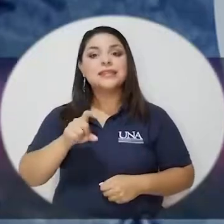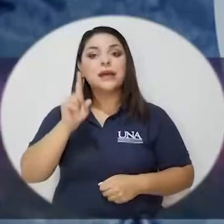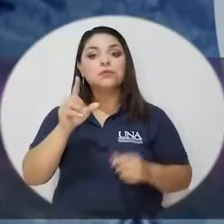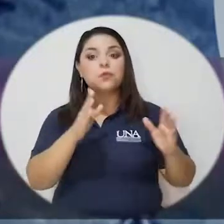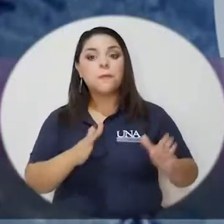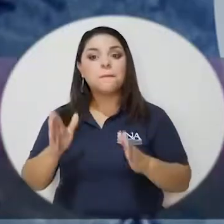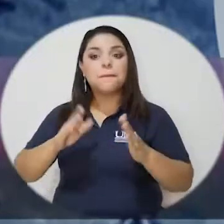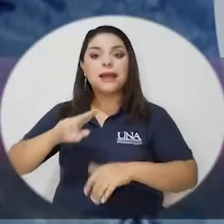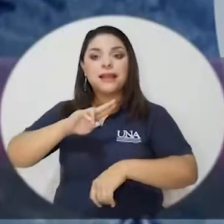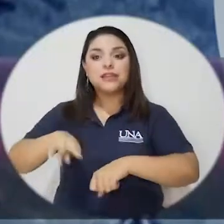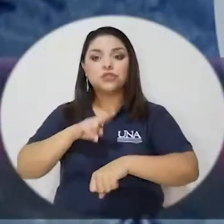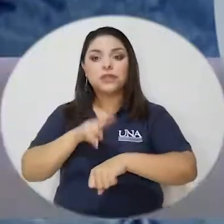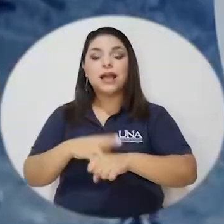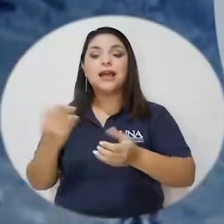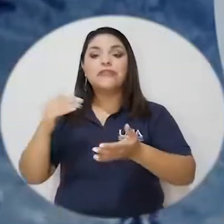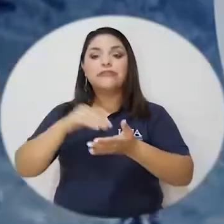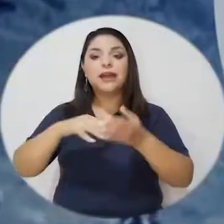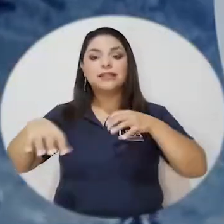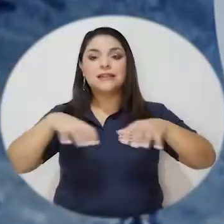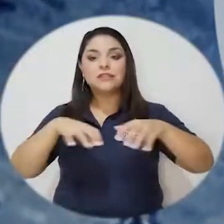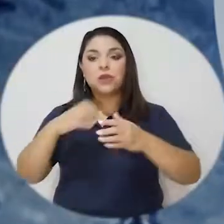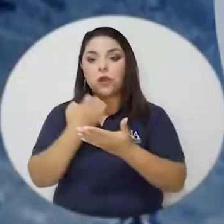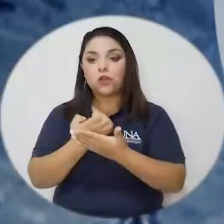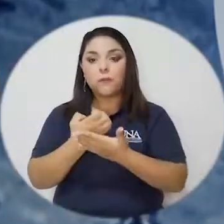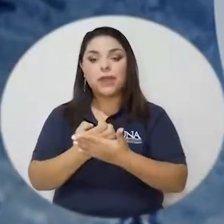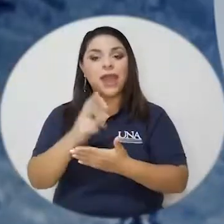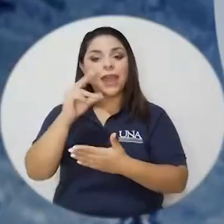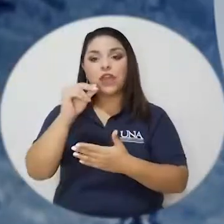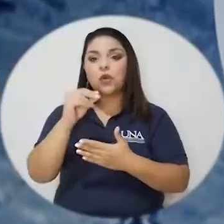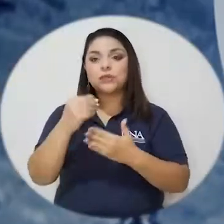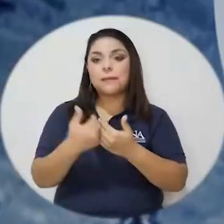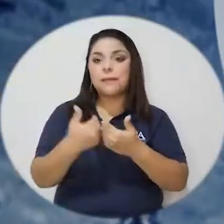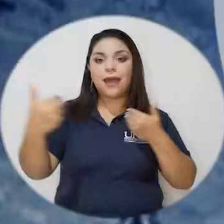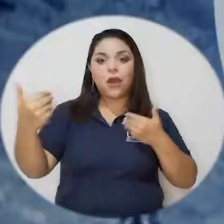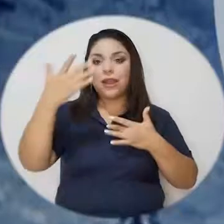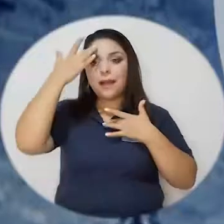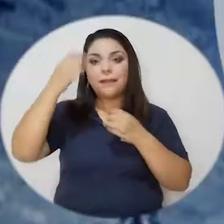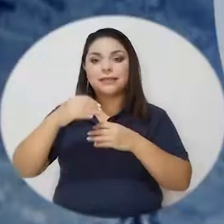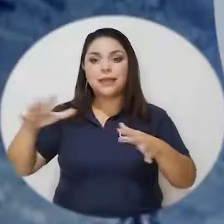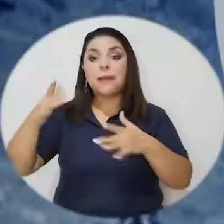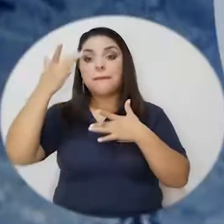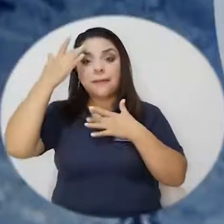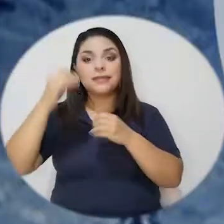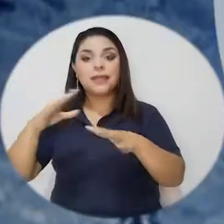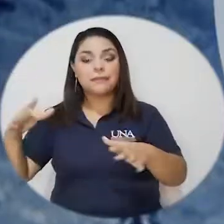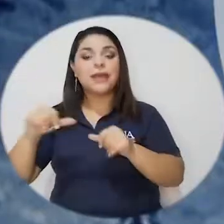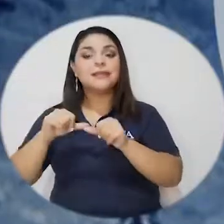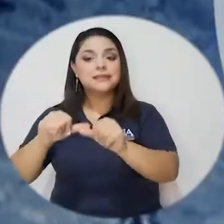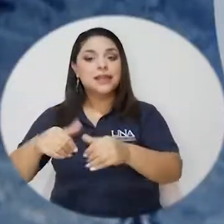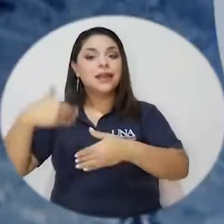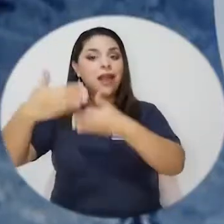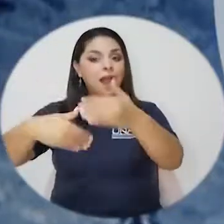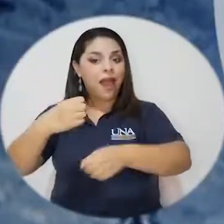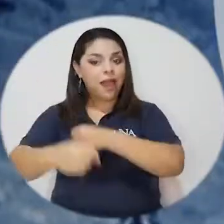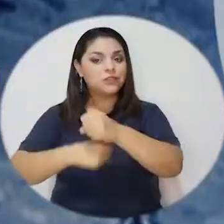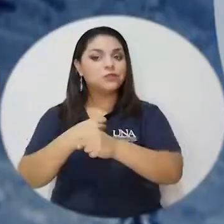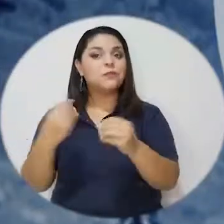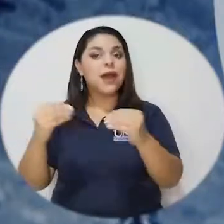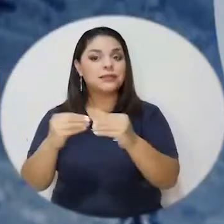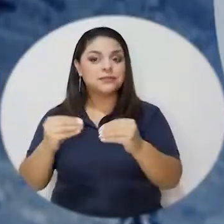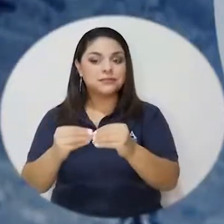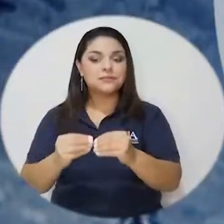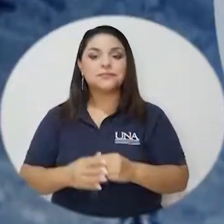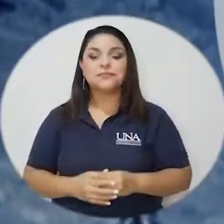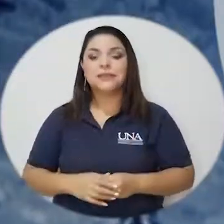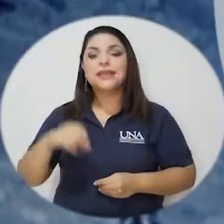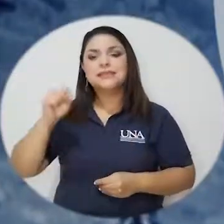plan nacional de reactivación económica que no se divorcie de la pandemia, porque la pandemia va a seguir ahí un par de años más. Totalmente de acuerdo. O